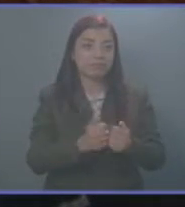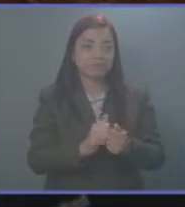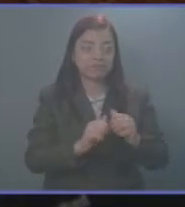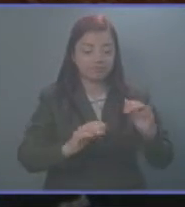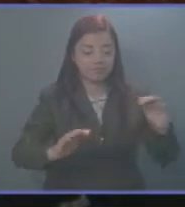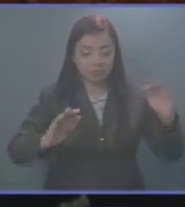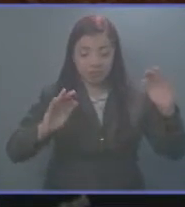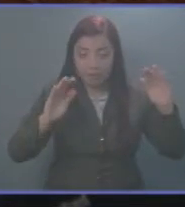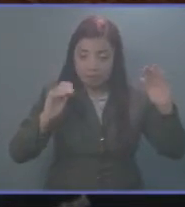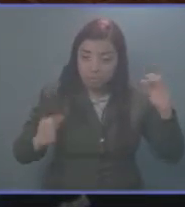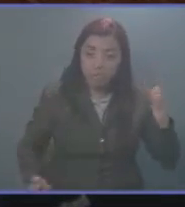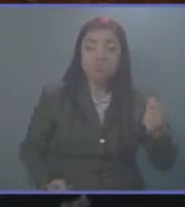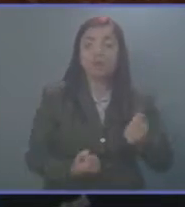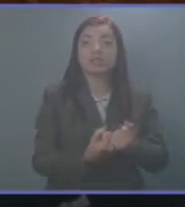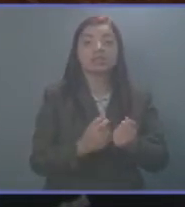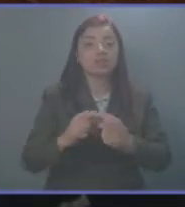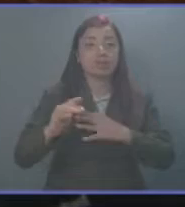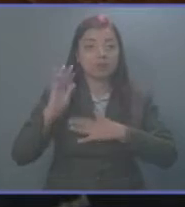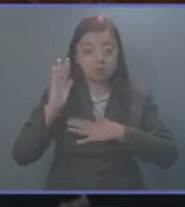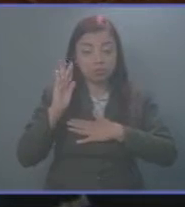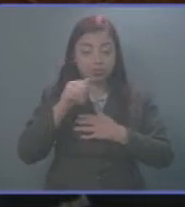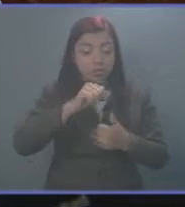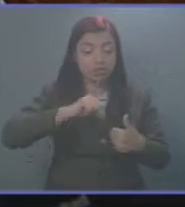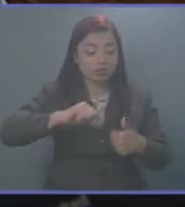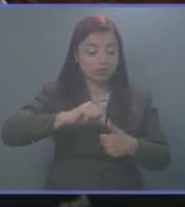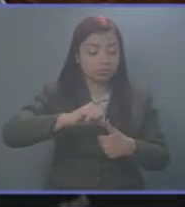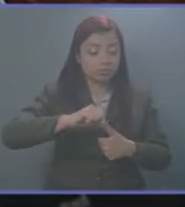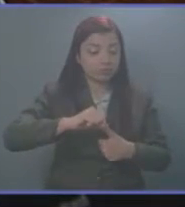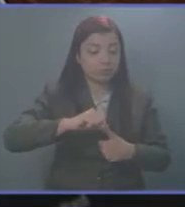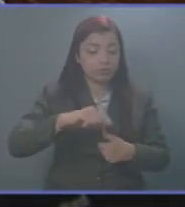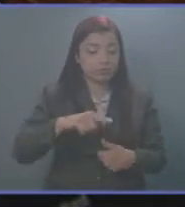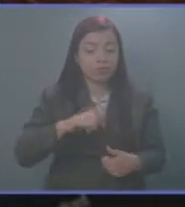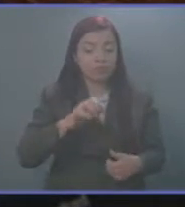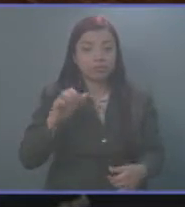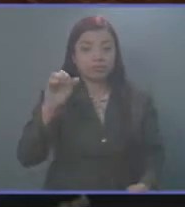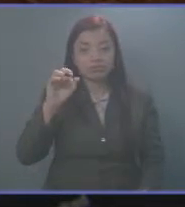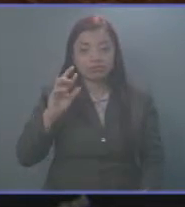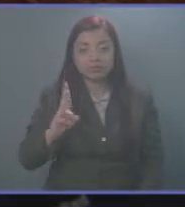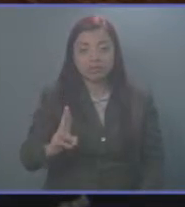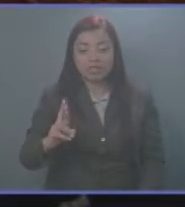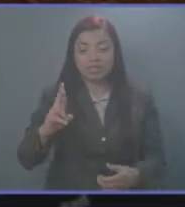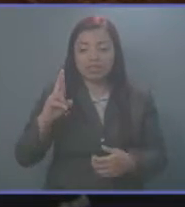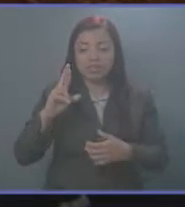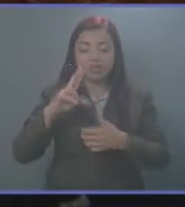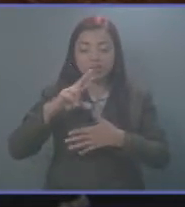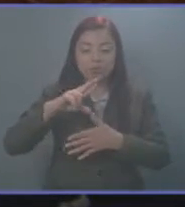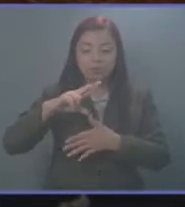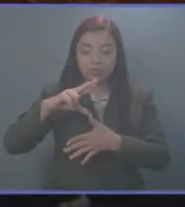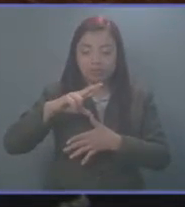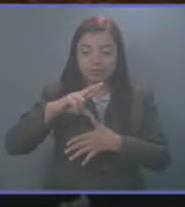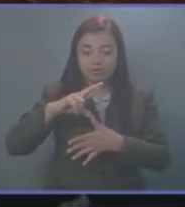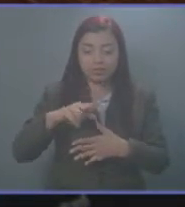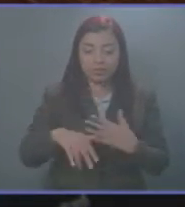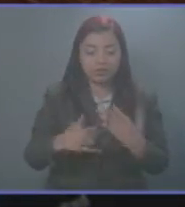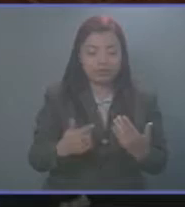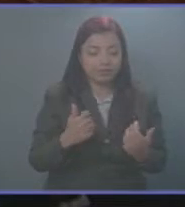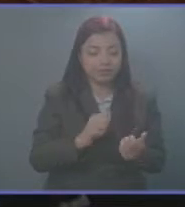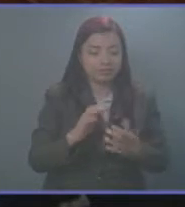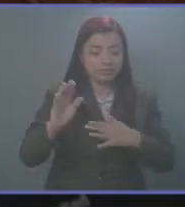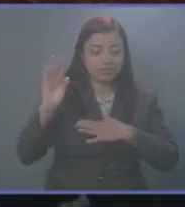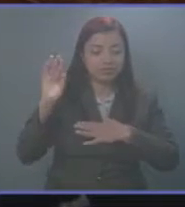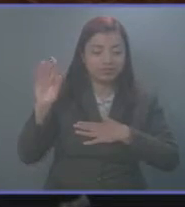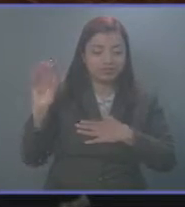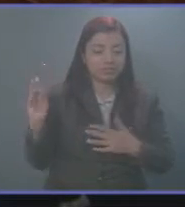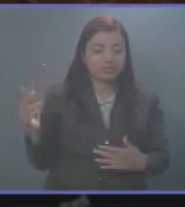no solamente con los demás países de Centroamérica y el Caribe, sino un compromiso con nuestros atletas